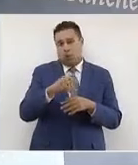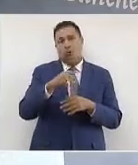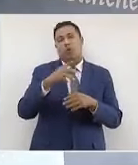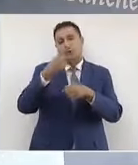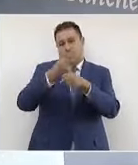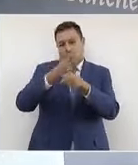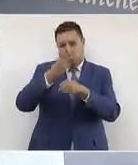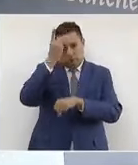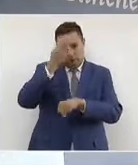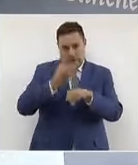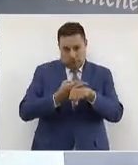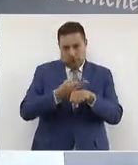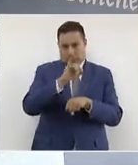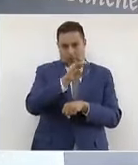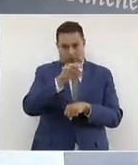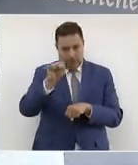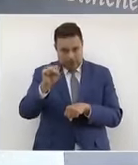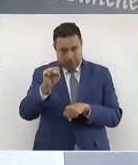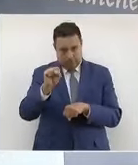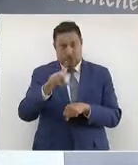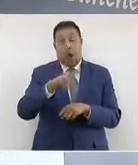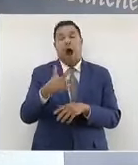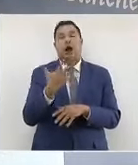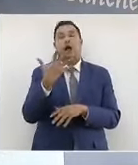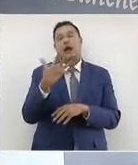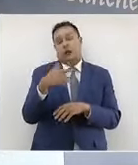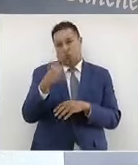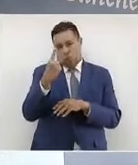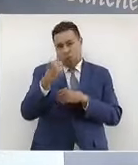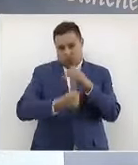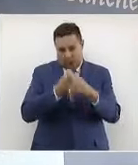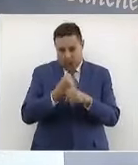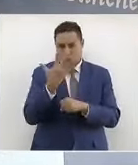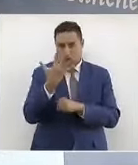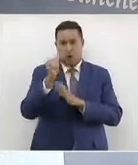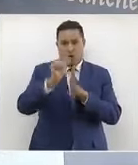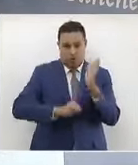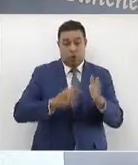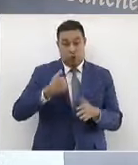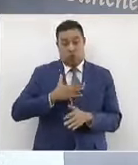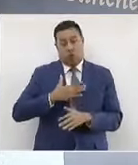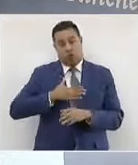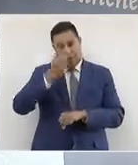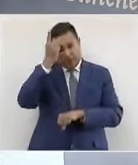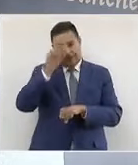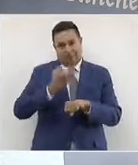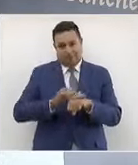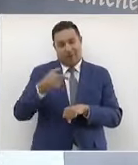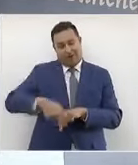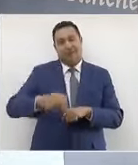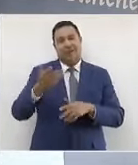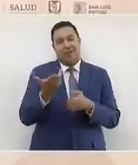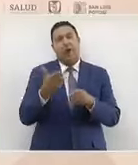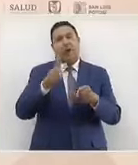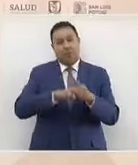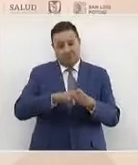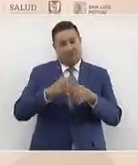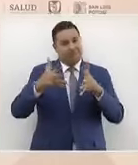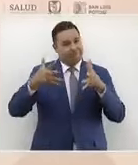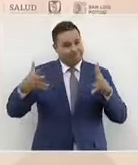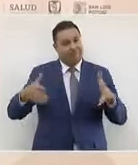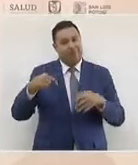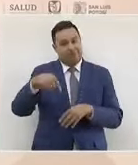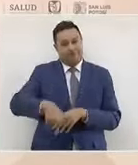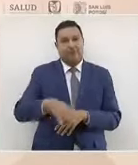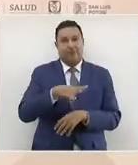Social y desde hace un año 5 meses tengo el orgullo de ser director de este gran hospital.